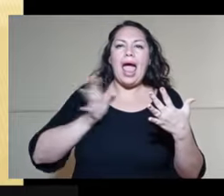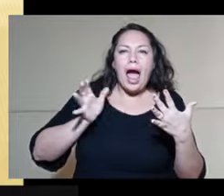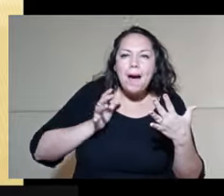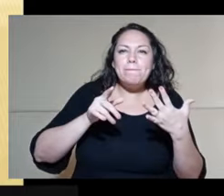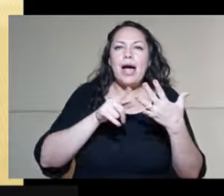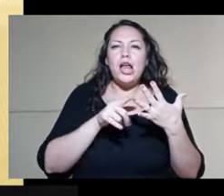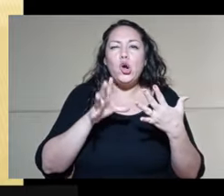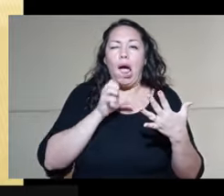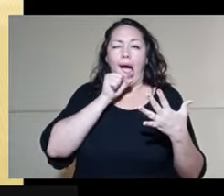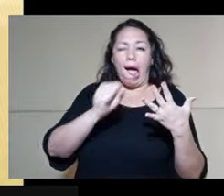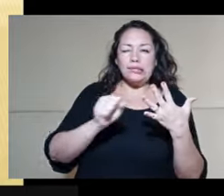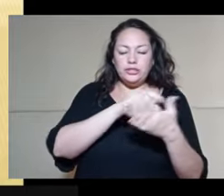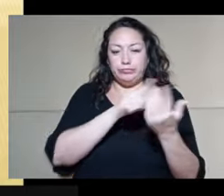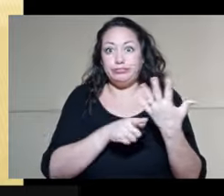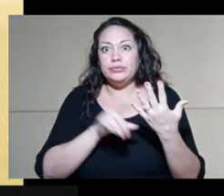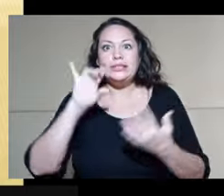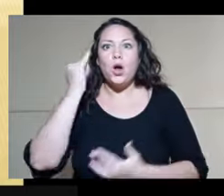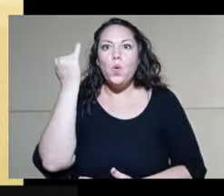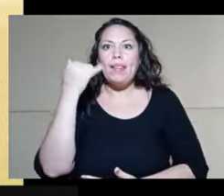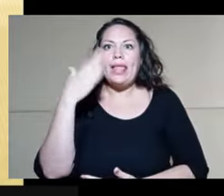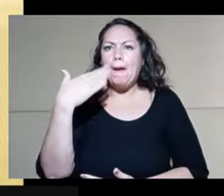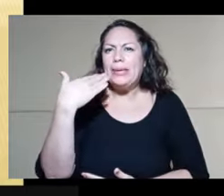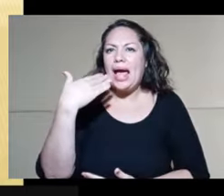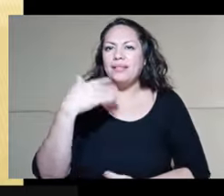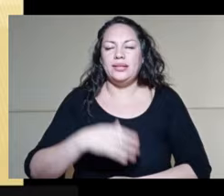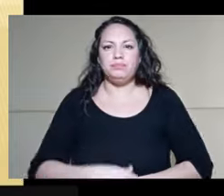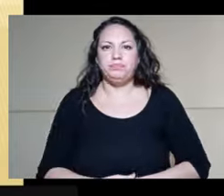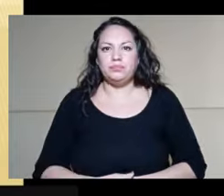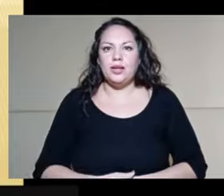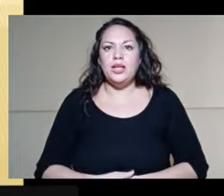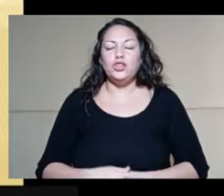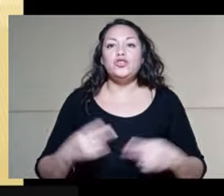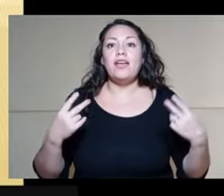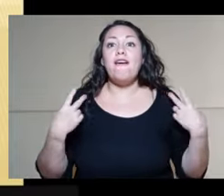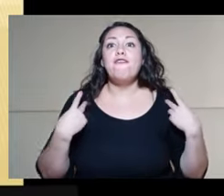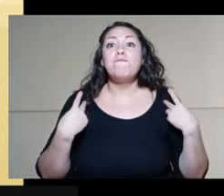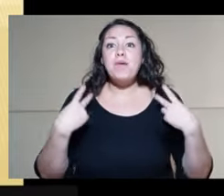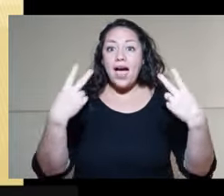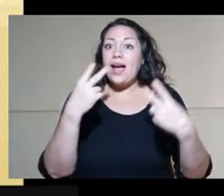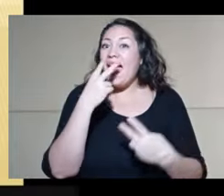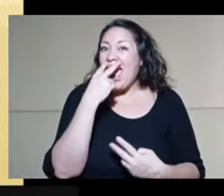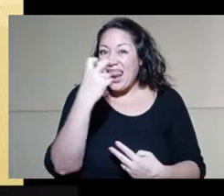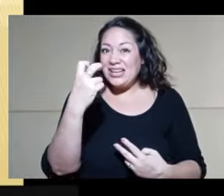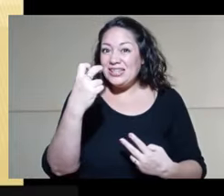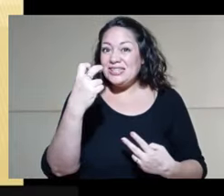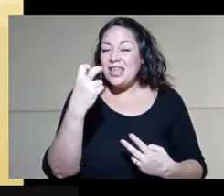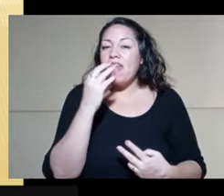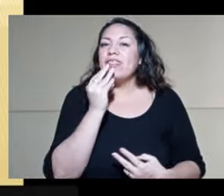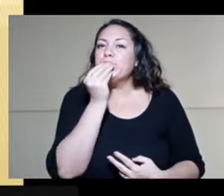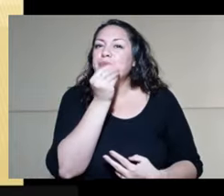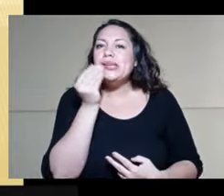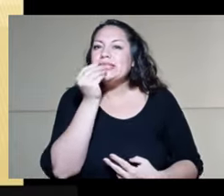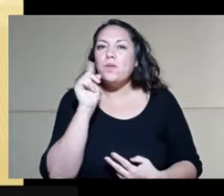Eso también es un receptor químico, la papila gustativa, que después transforma en un estímulo eléctrico para nosotros percibir